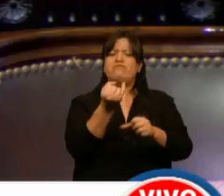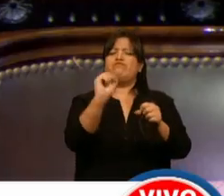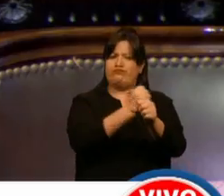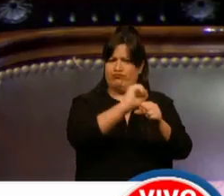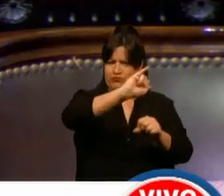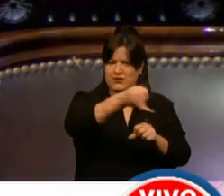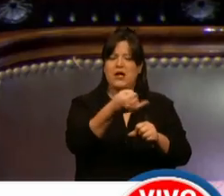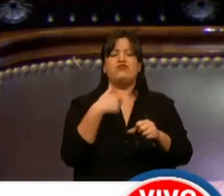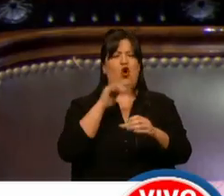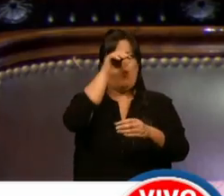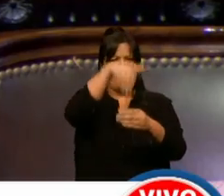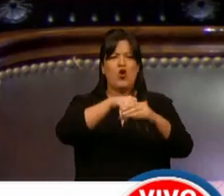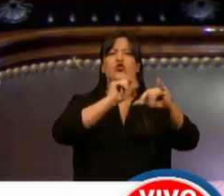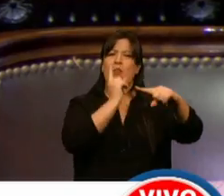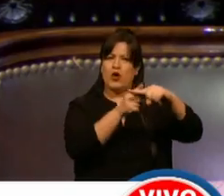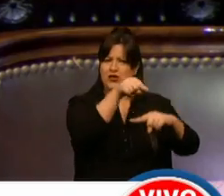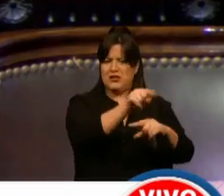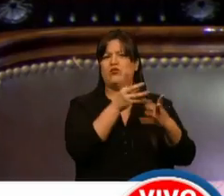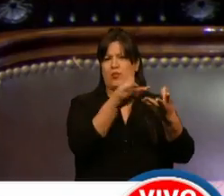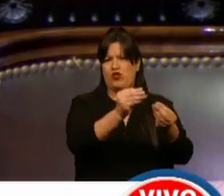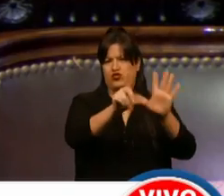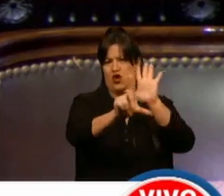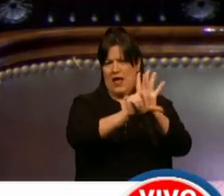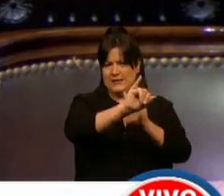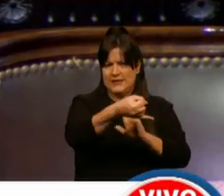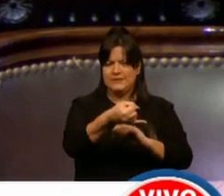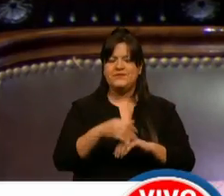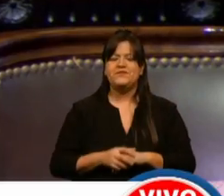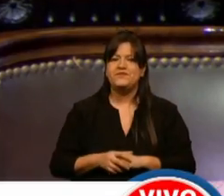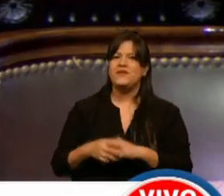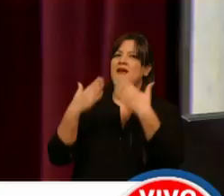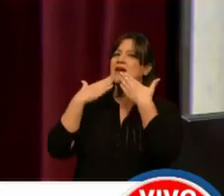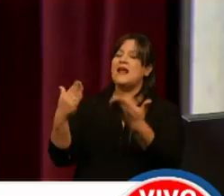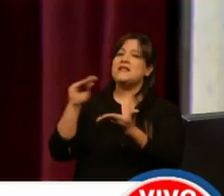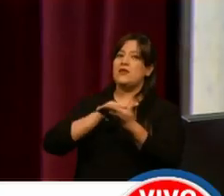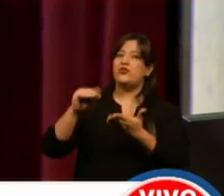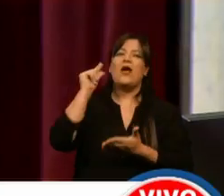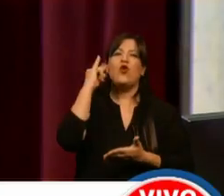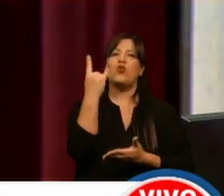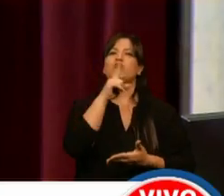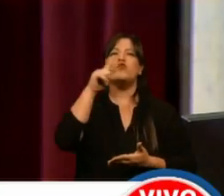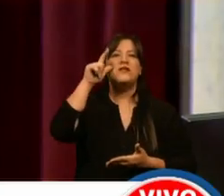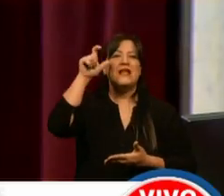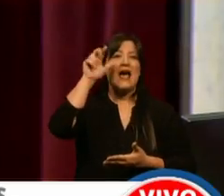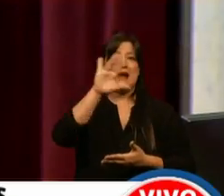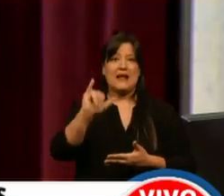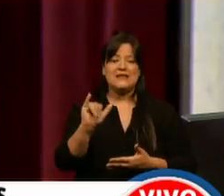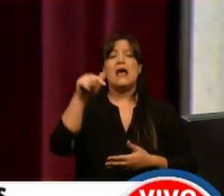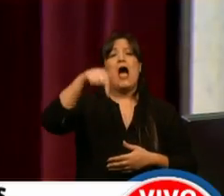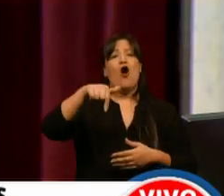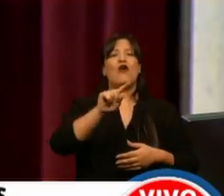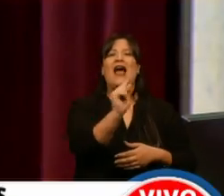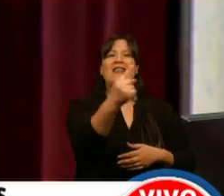adelanto mi voto positivo esta ley muchas gracias diputado gutiérrez continuando con los oradores